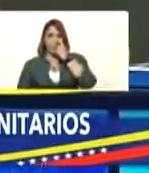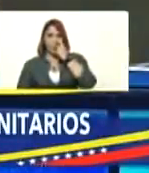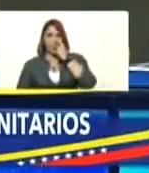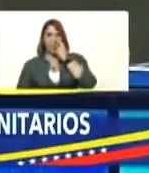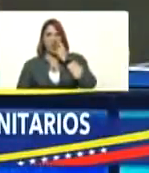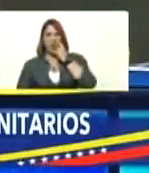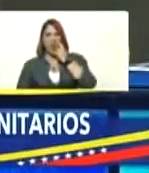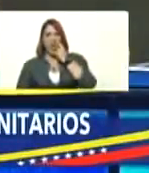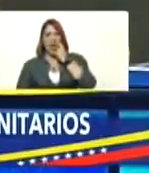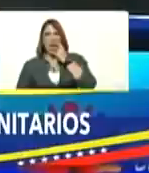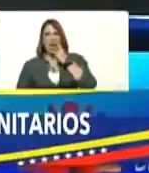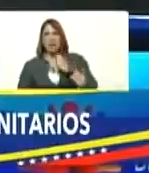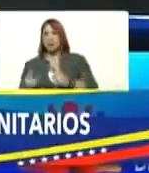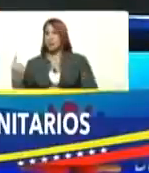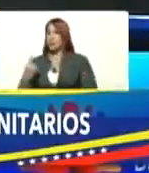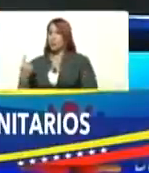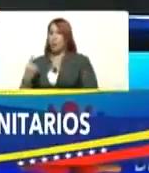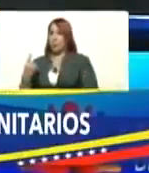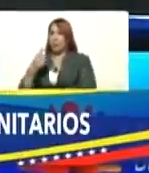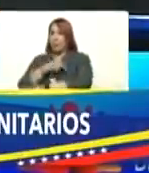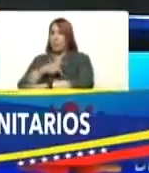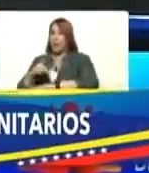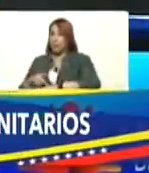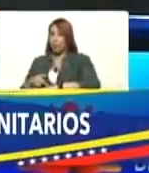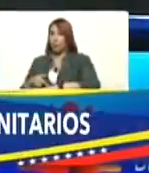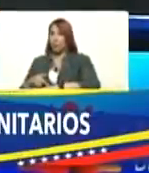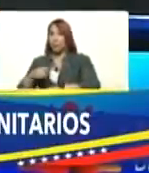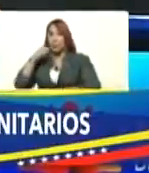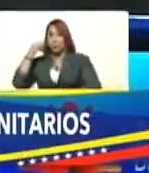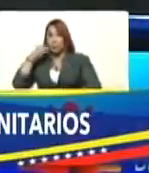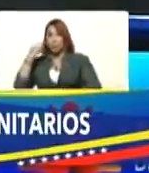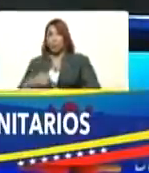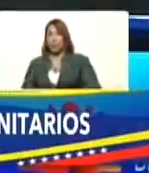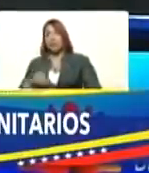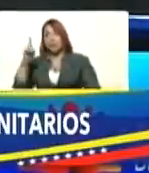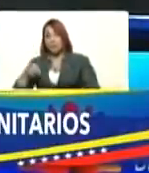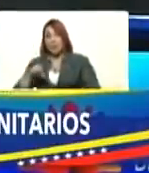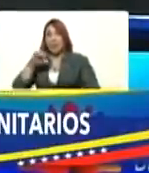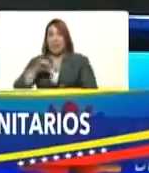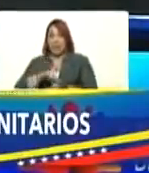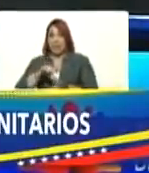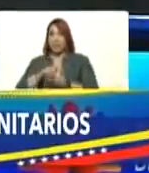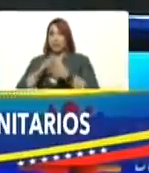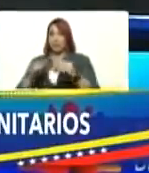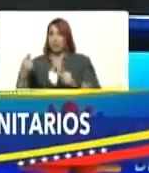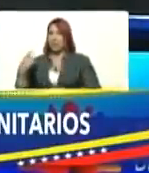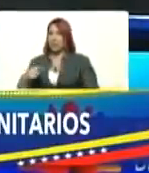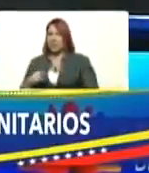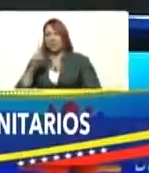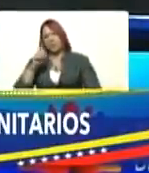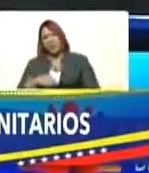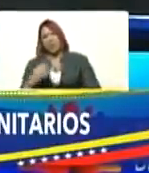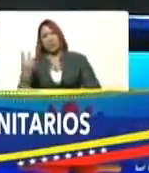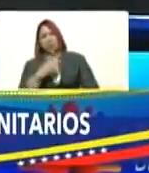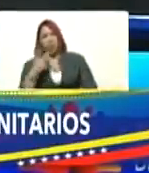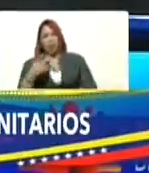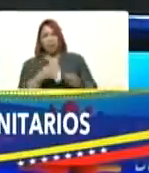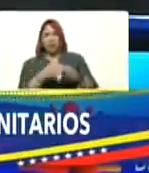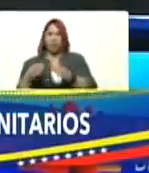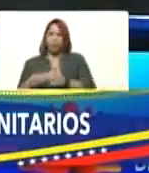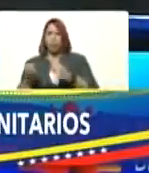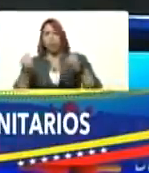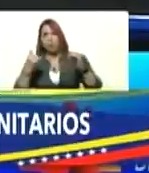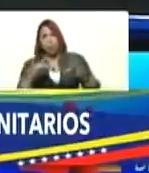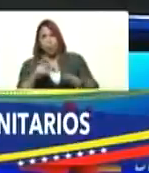Bueno, nada más la parroquia Sucre. Claro, también el eje territorial tiene que ver con dos factores, el factor del número